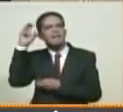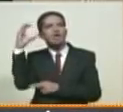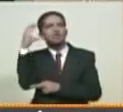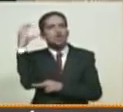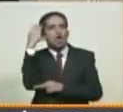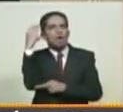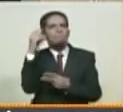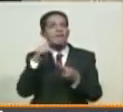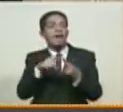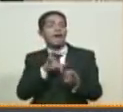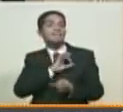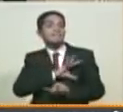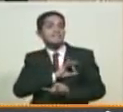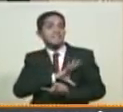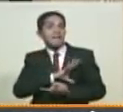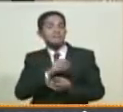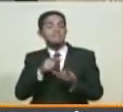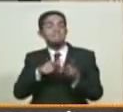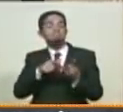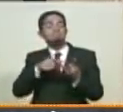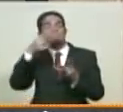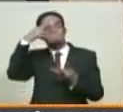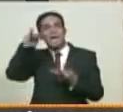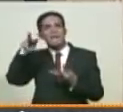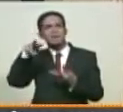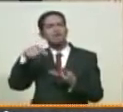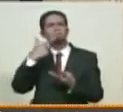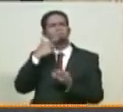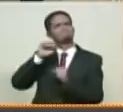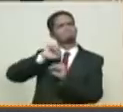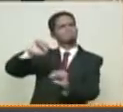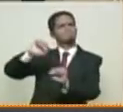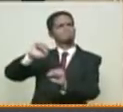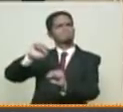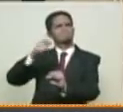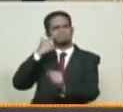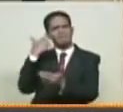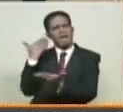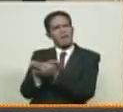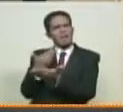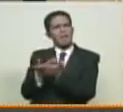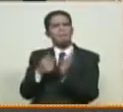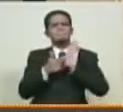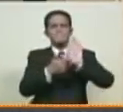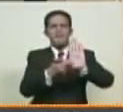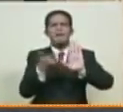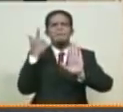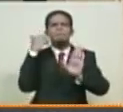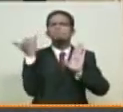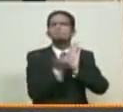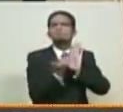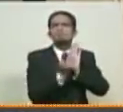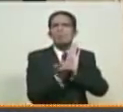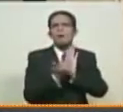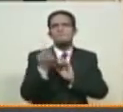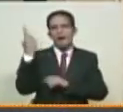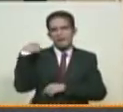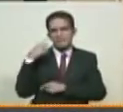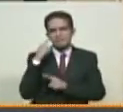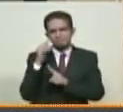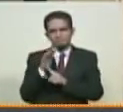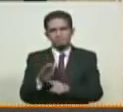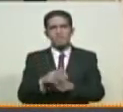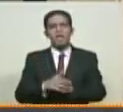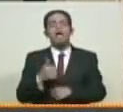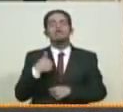y México, rechazando estos argumentos que además usted presentaba el día de ayer con pruebas que eran notablemente verificables.